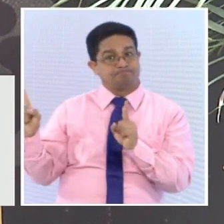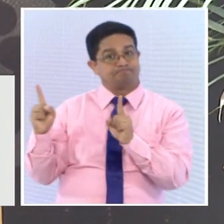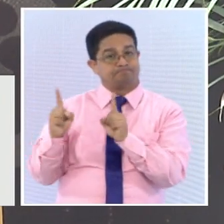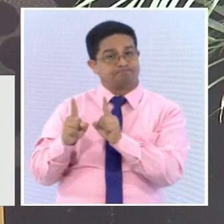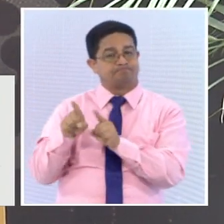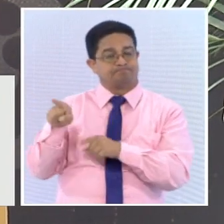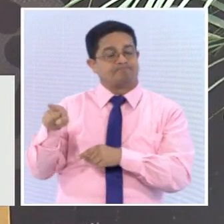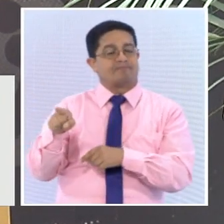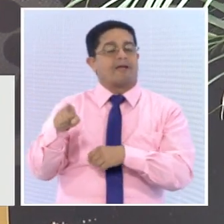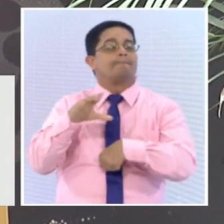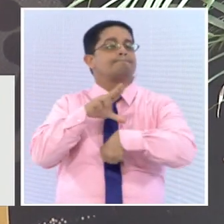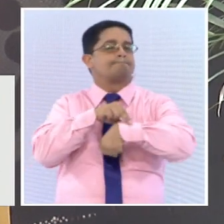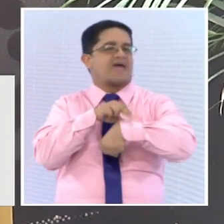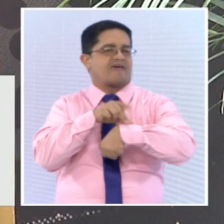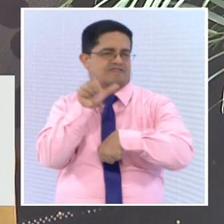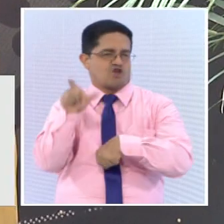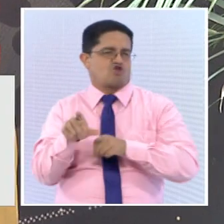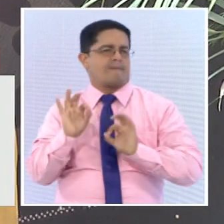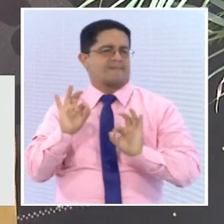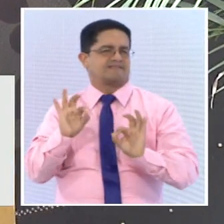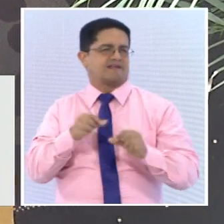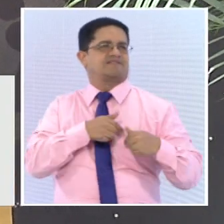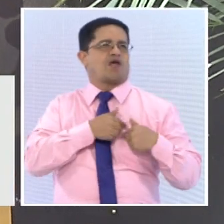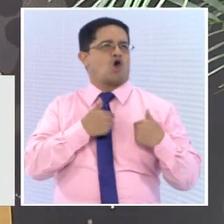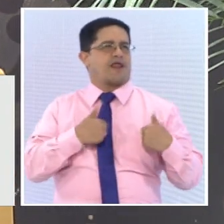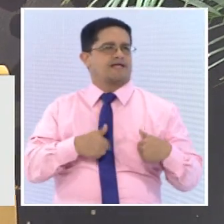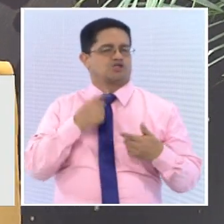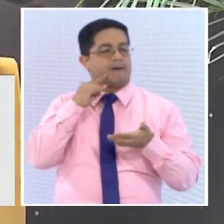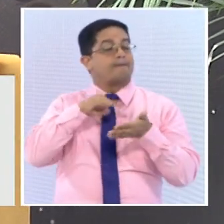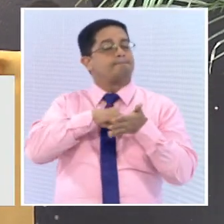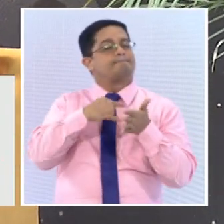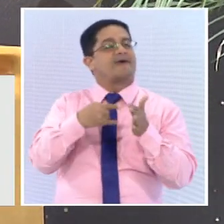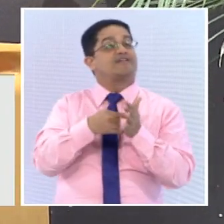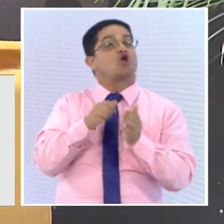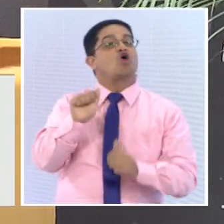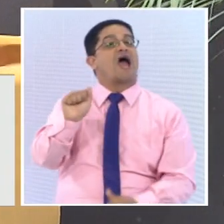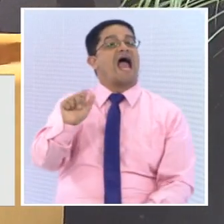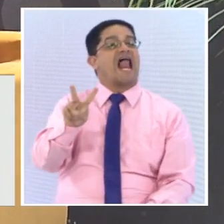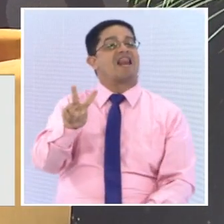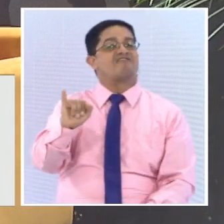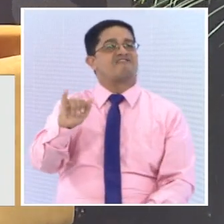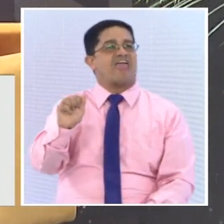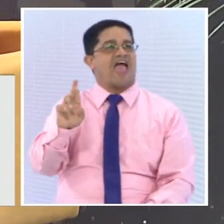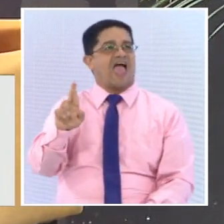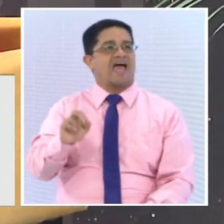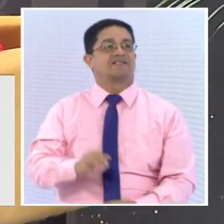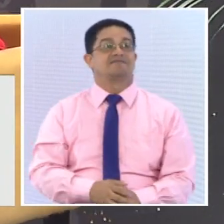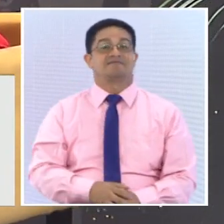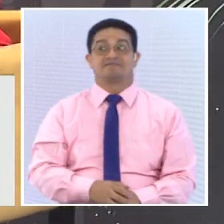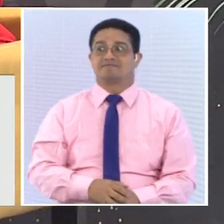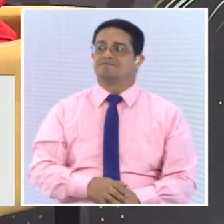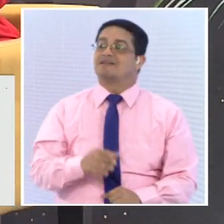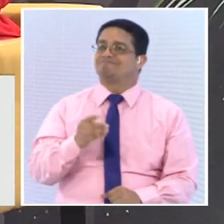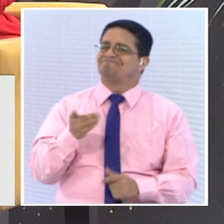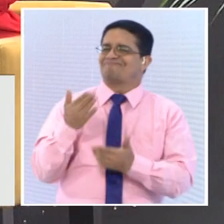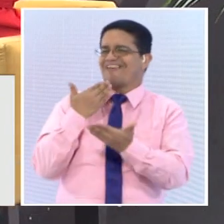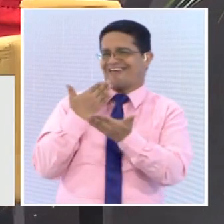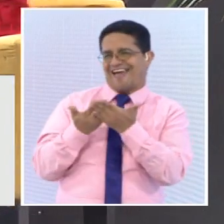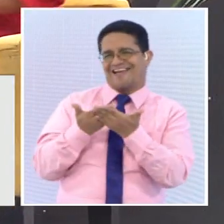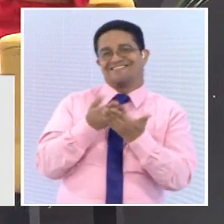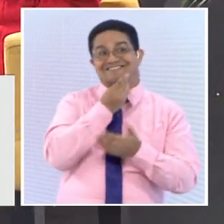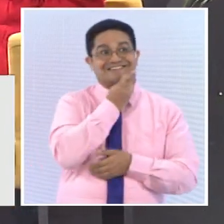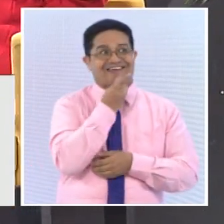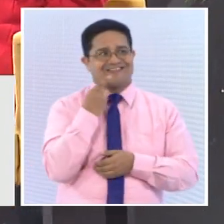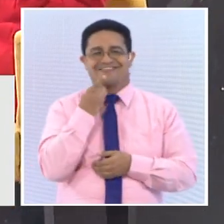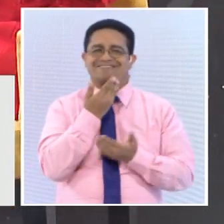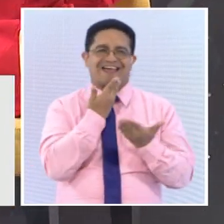es cardiólogo, y vamos a conversar sobre el método Aguiar. Un gusto que nos acompañe. Hola Gracias Daniela, por estar con nosotros. gracias Daniela, muy amable. Vamos a